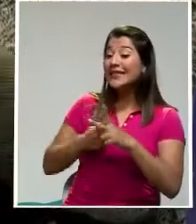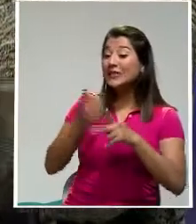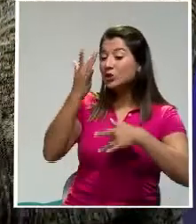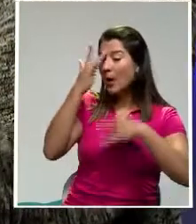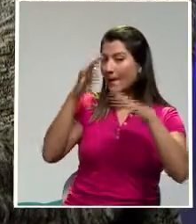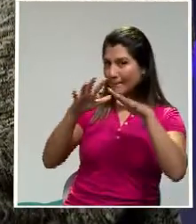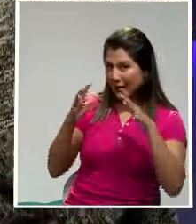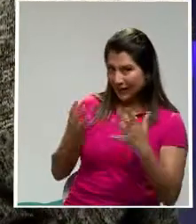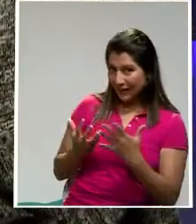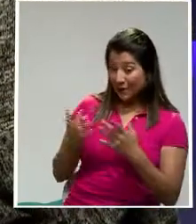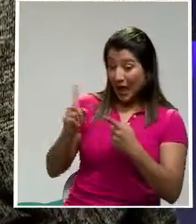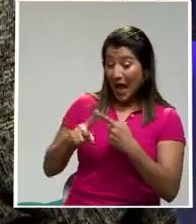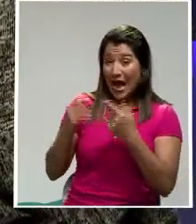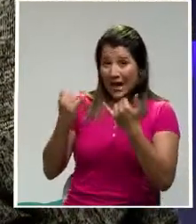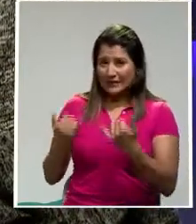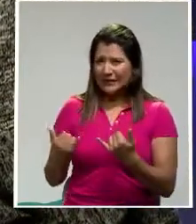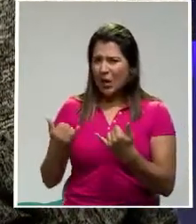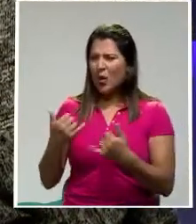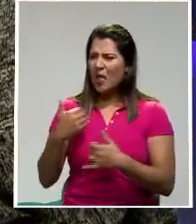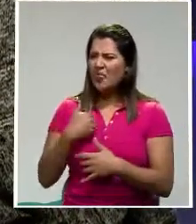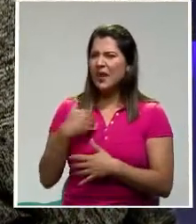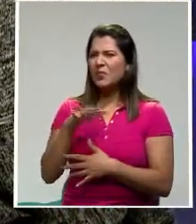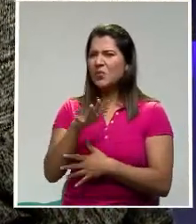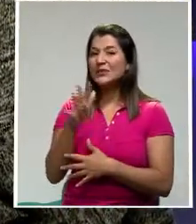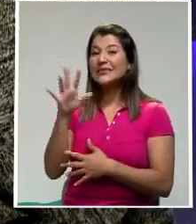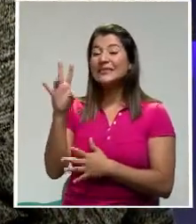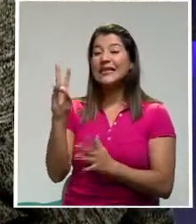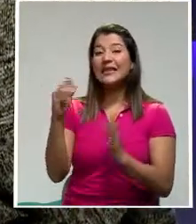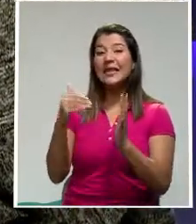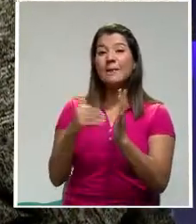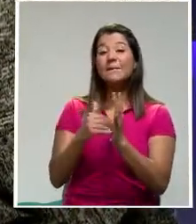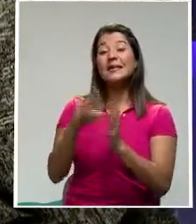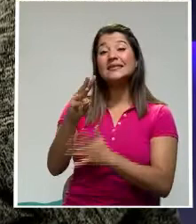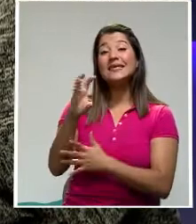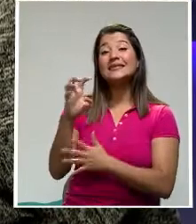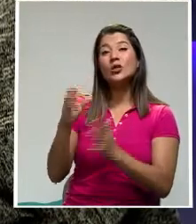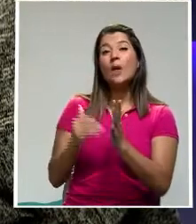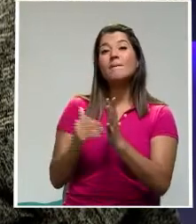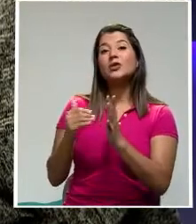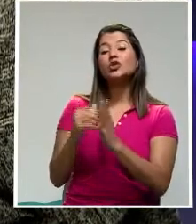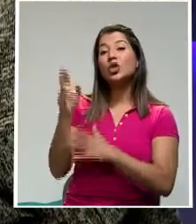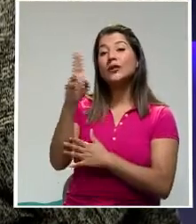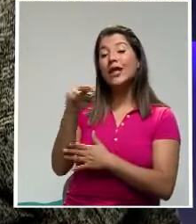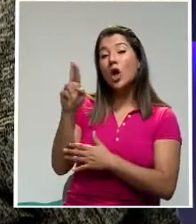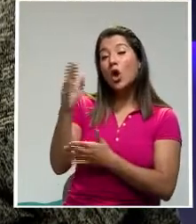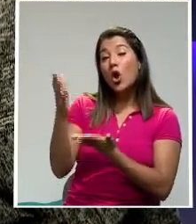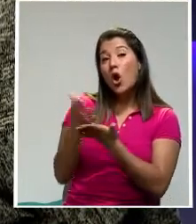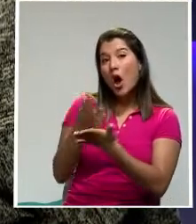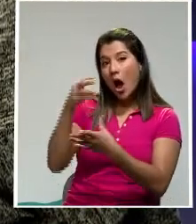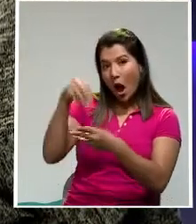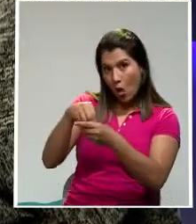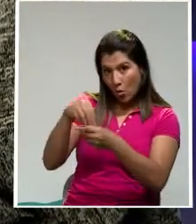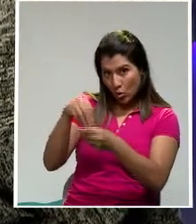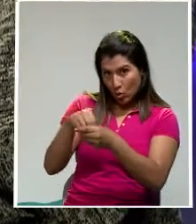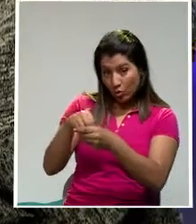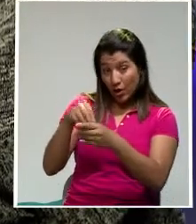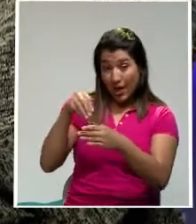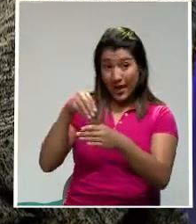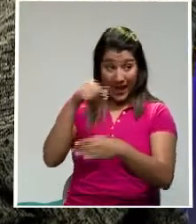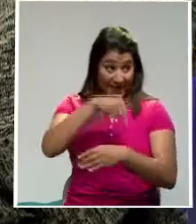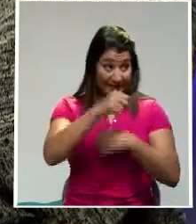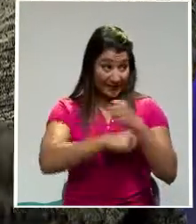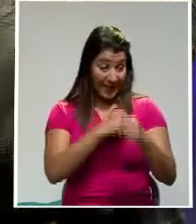pandemia hasta la fecha y tenemos más de 7.600 millones de colones ahorrados en todo lo que es. ¿En este